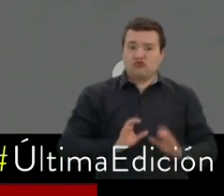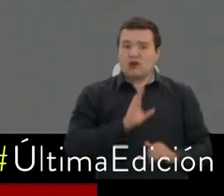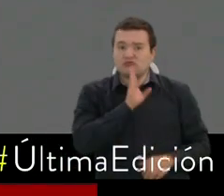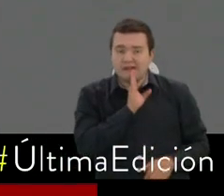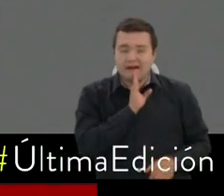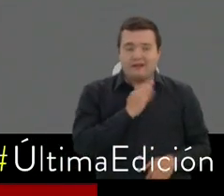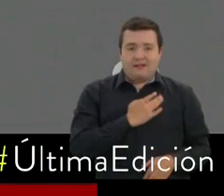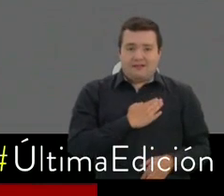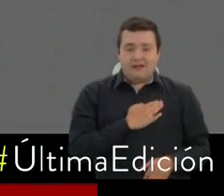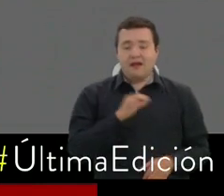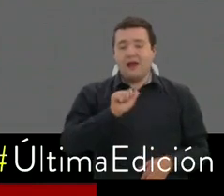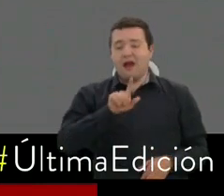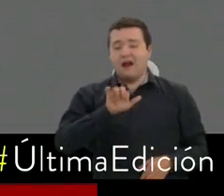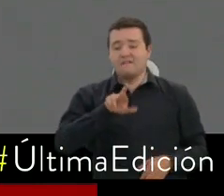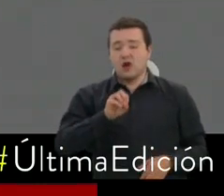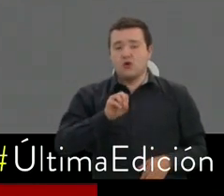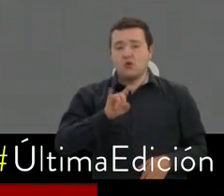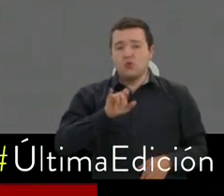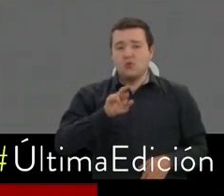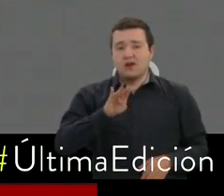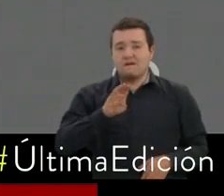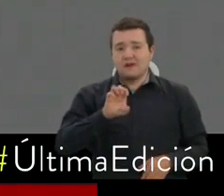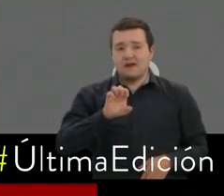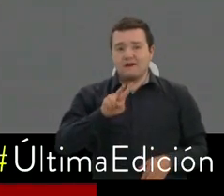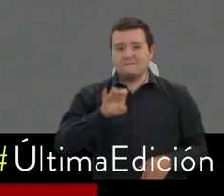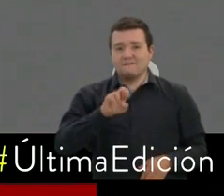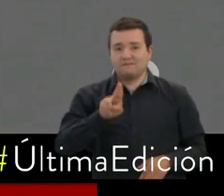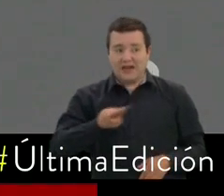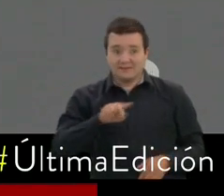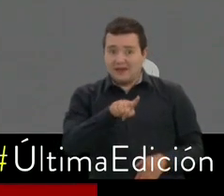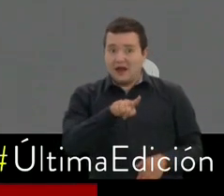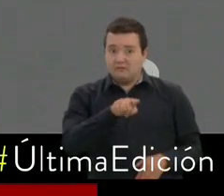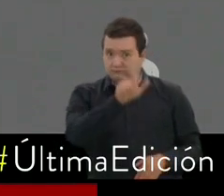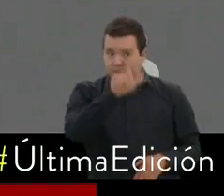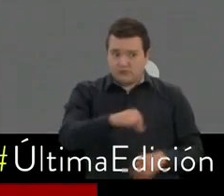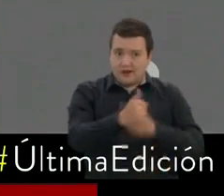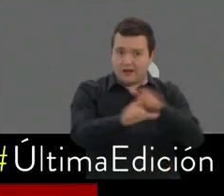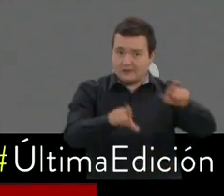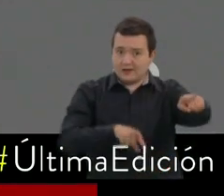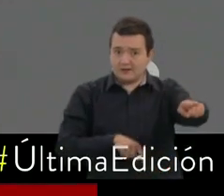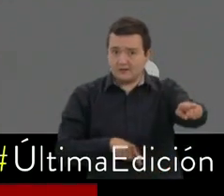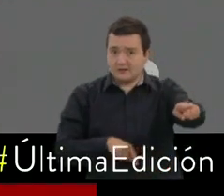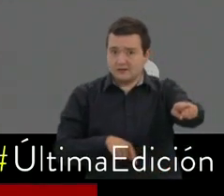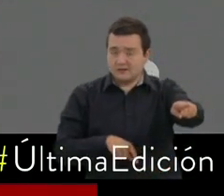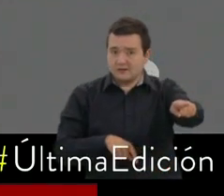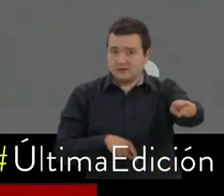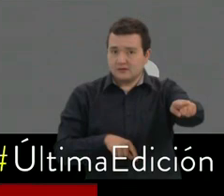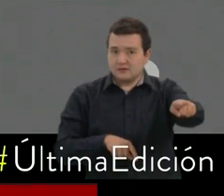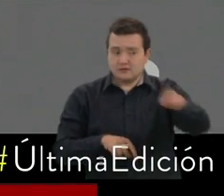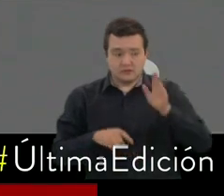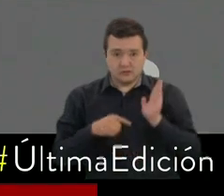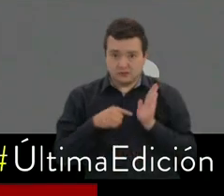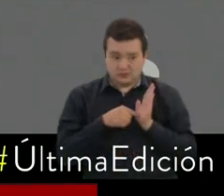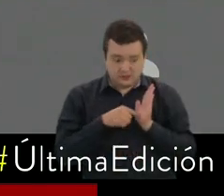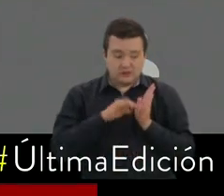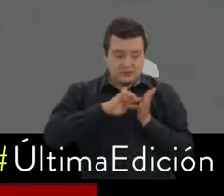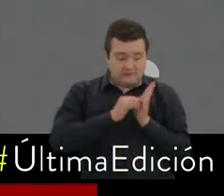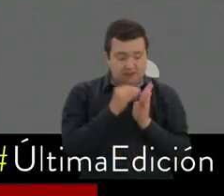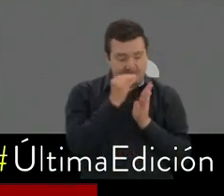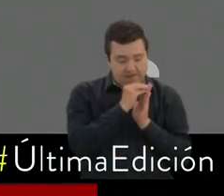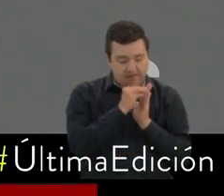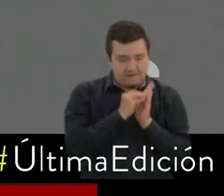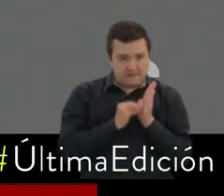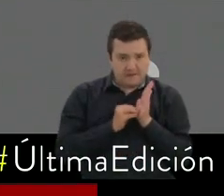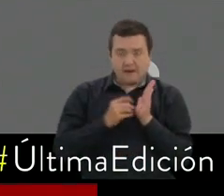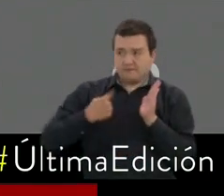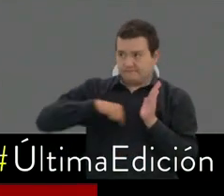Uribe Vélez. Y así, expresamente, con respeto, este lo solicita